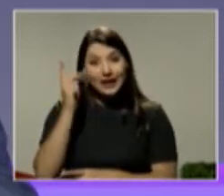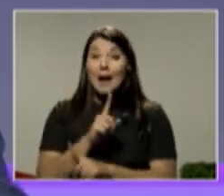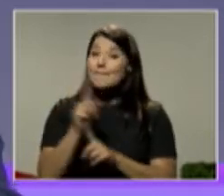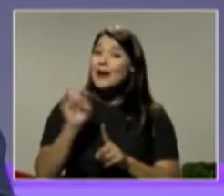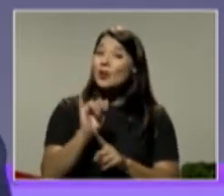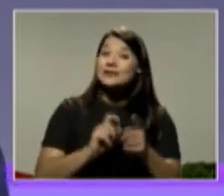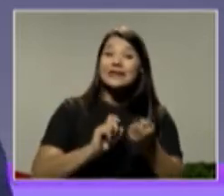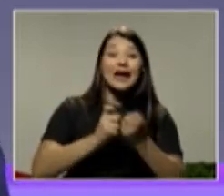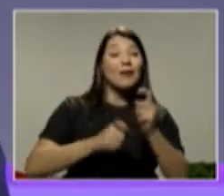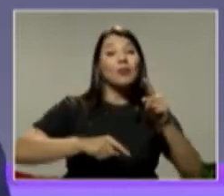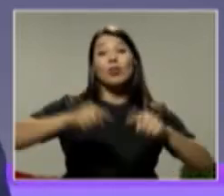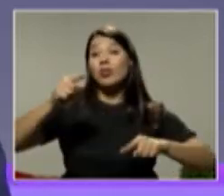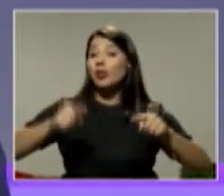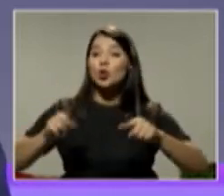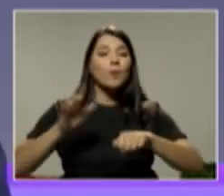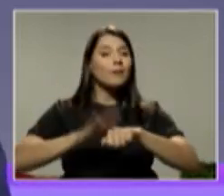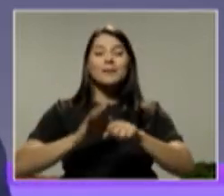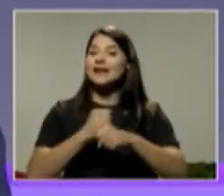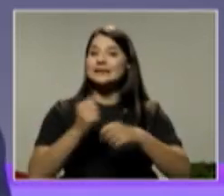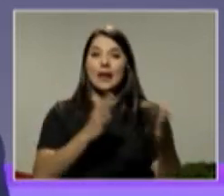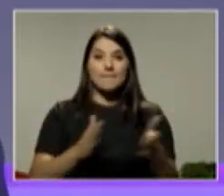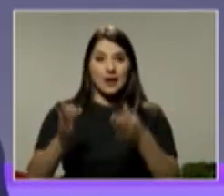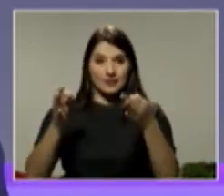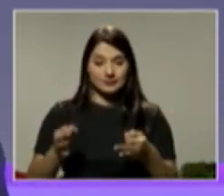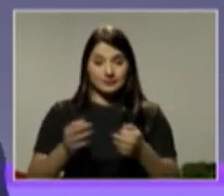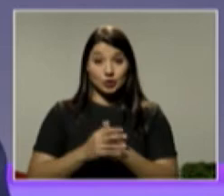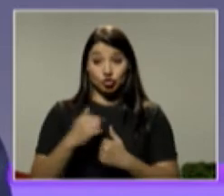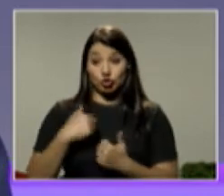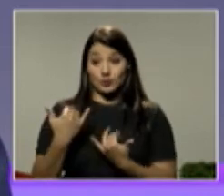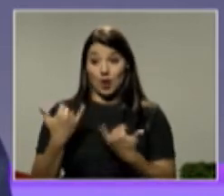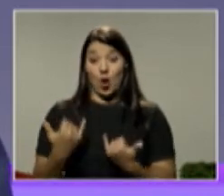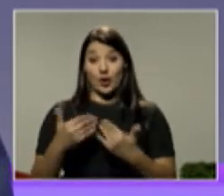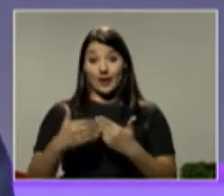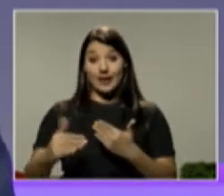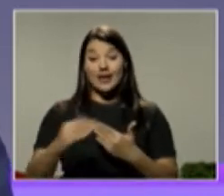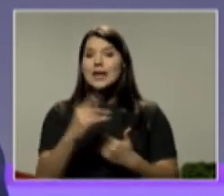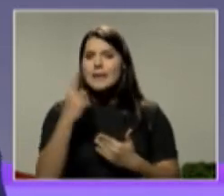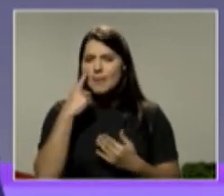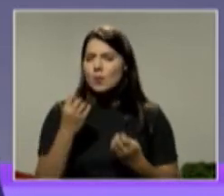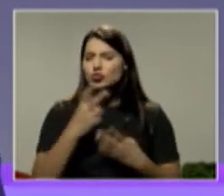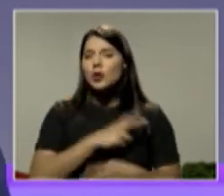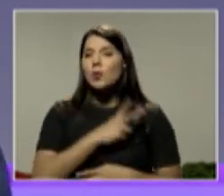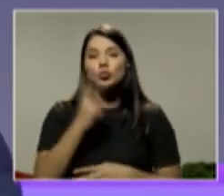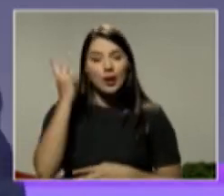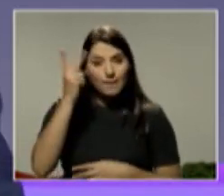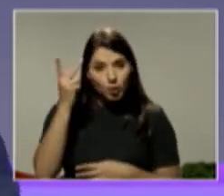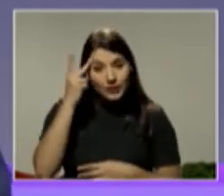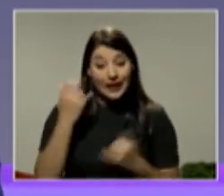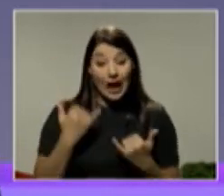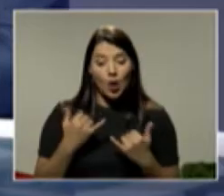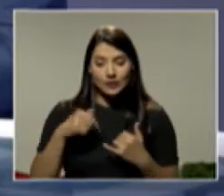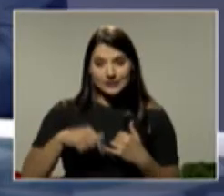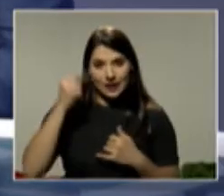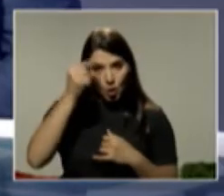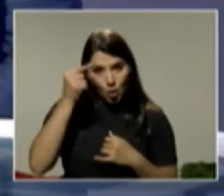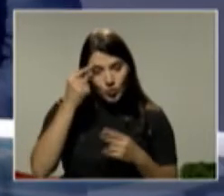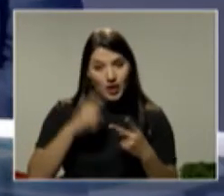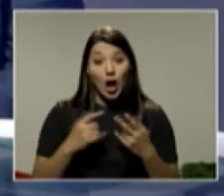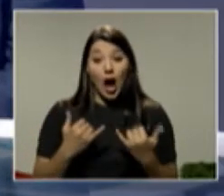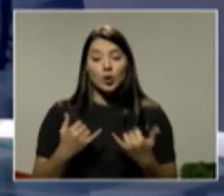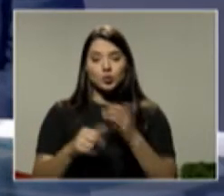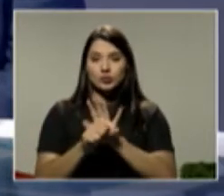permite planificar. Yo espero que de aquí en adelante, y veo mucha voluntad también política del actual gobierno, de la actual